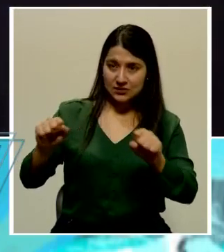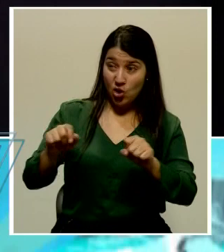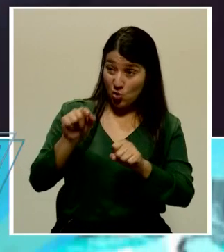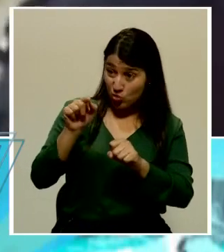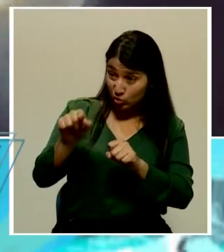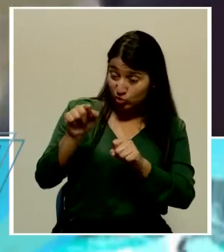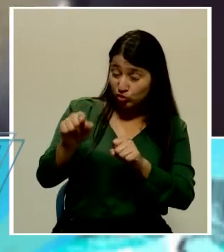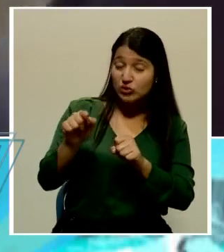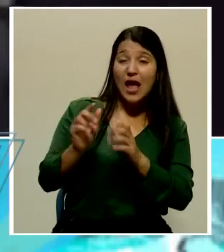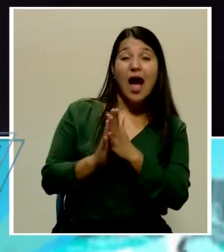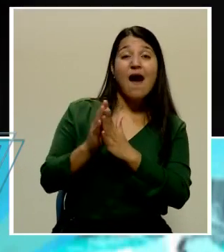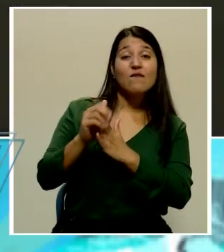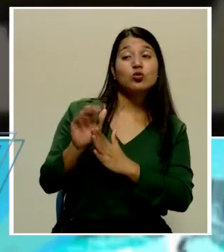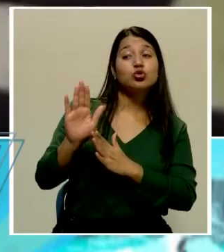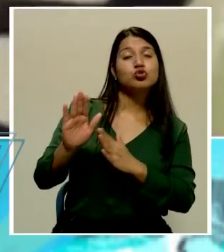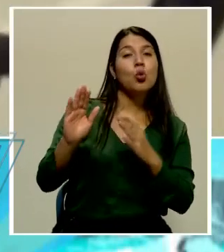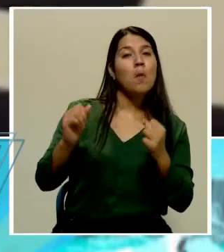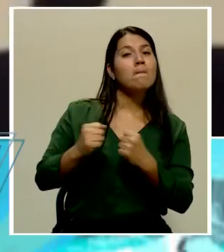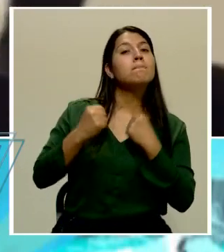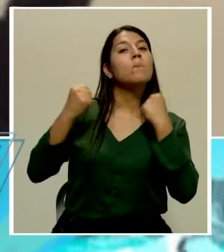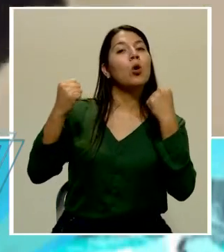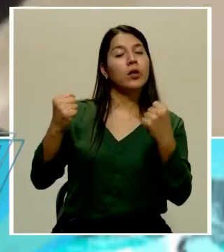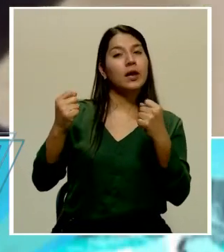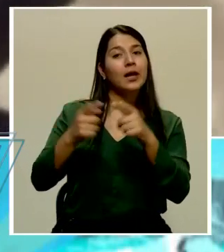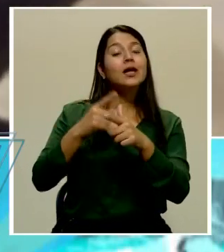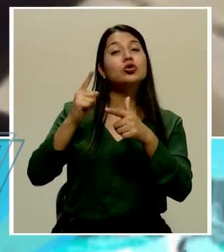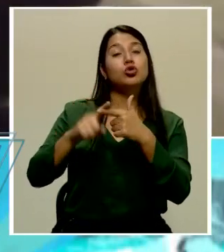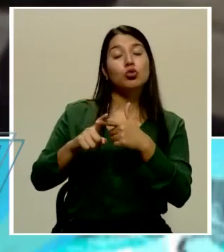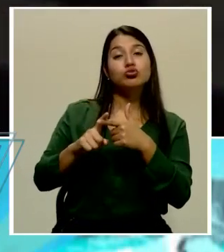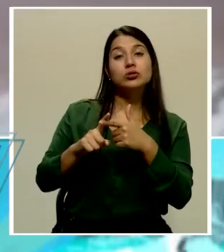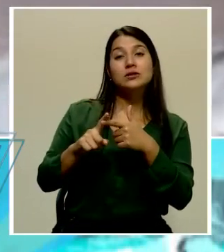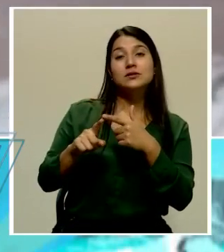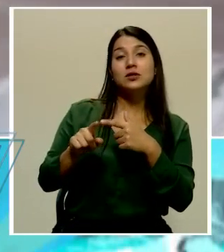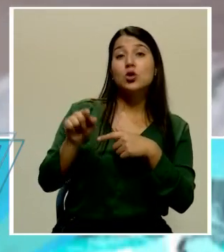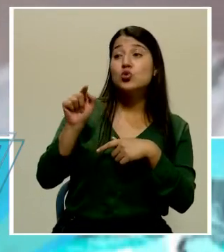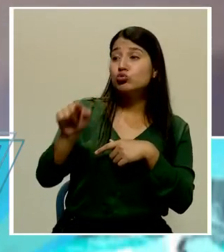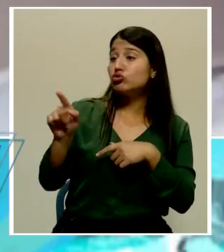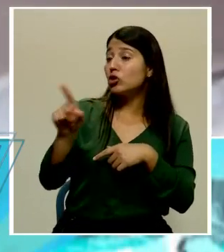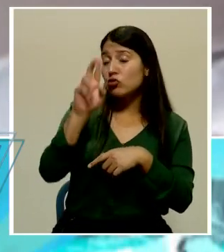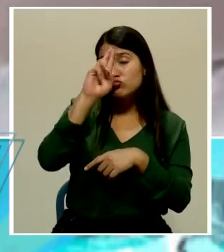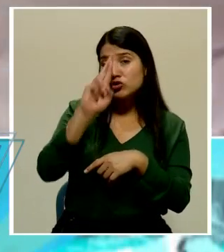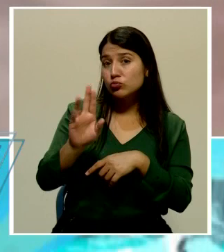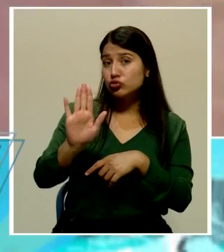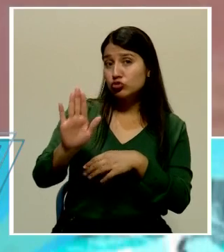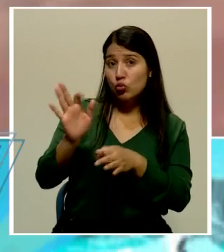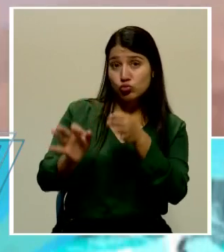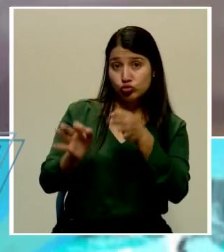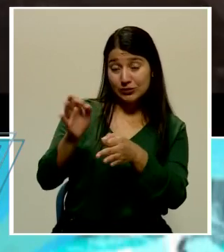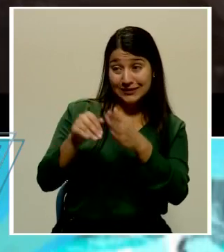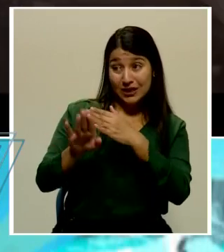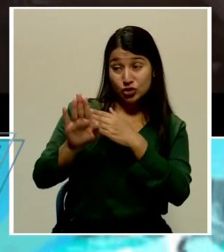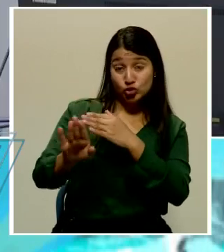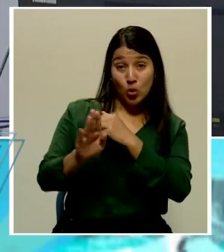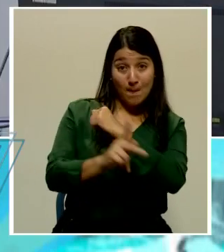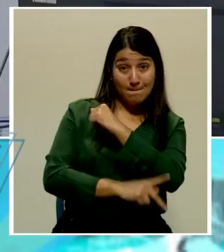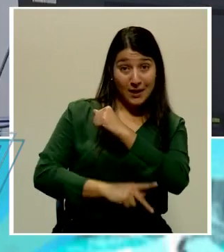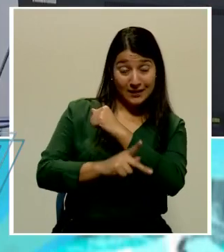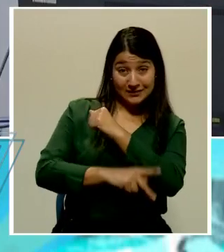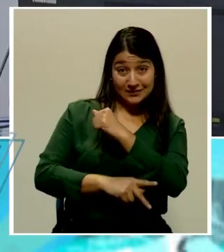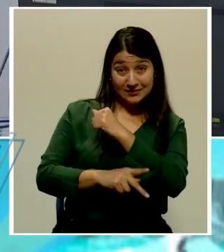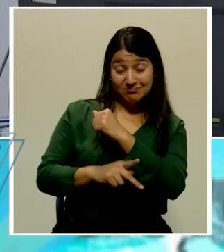del poder también ha cooptado el aparato de justicia de su país, gracias a eso